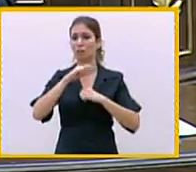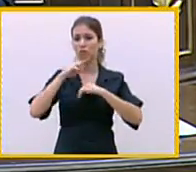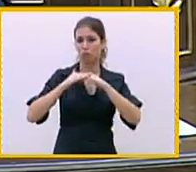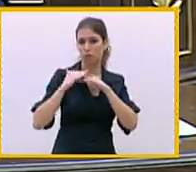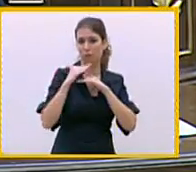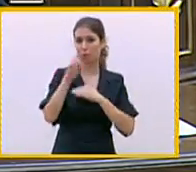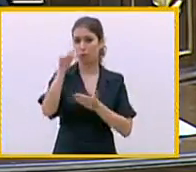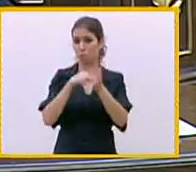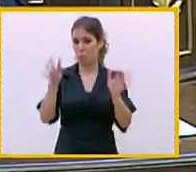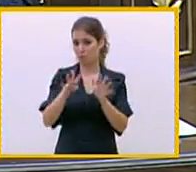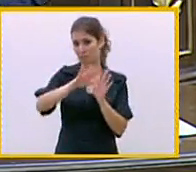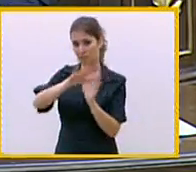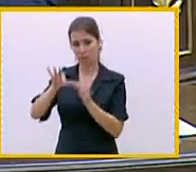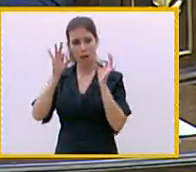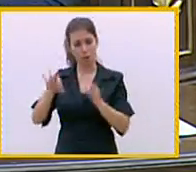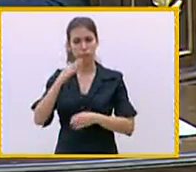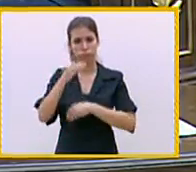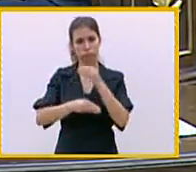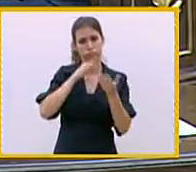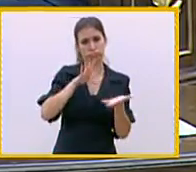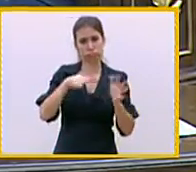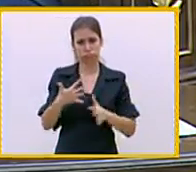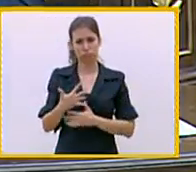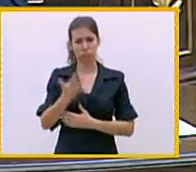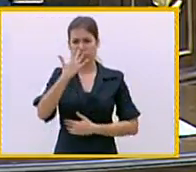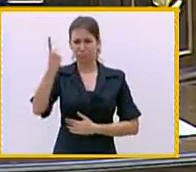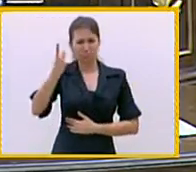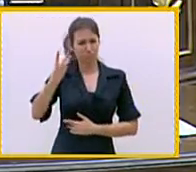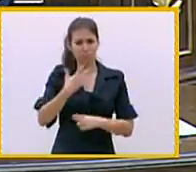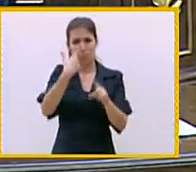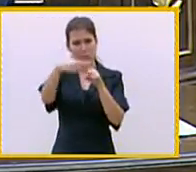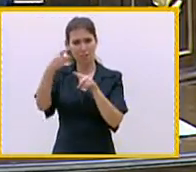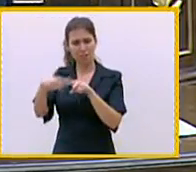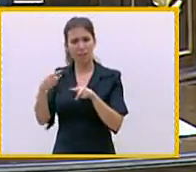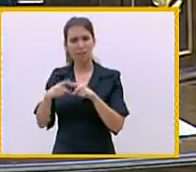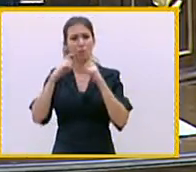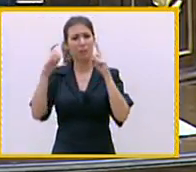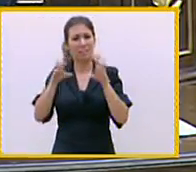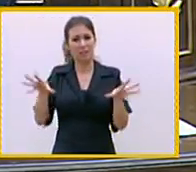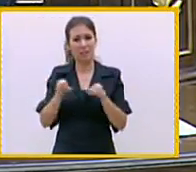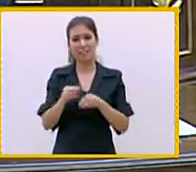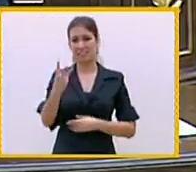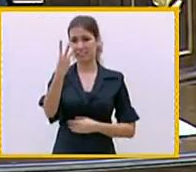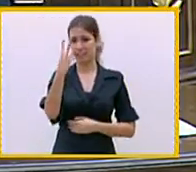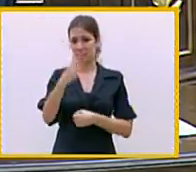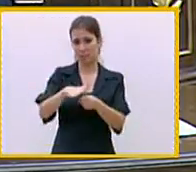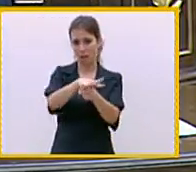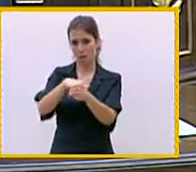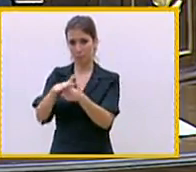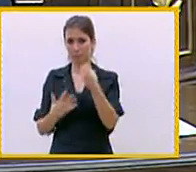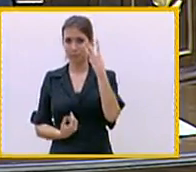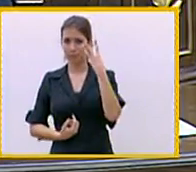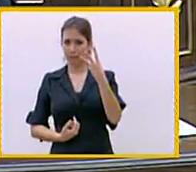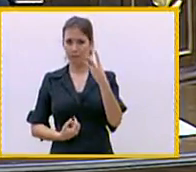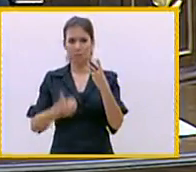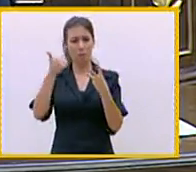2009. Aunque han sido numerosas y diversas, voy a centrarme en 3 ámbitos que son probablemente donde